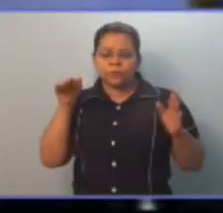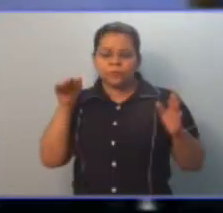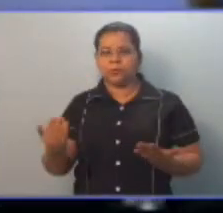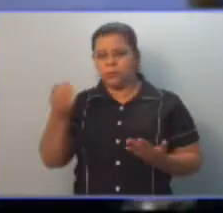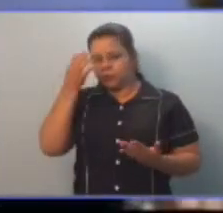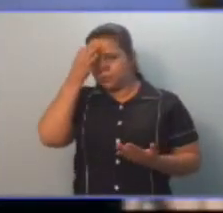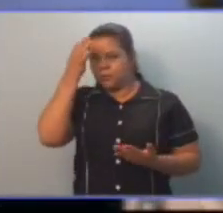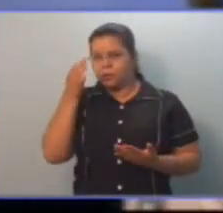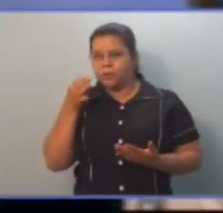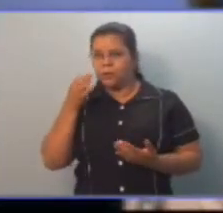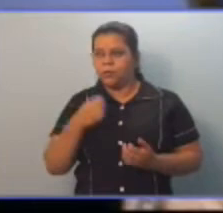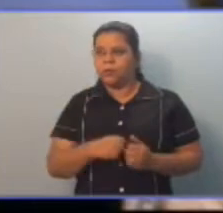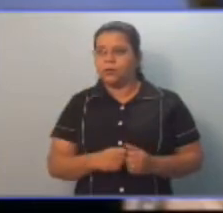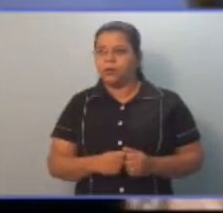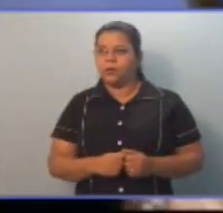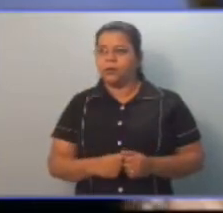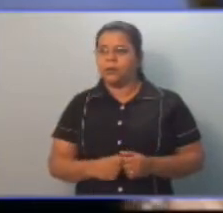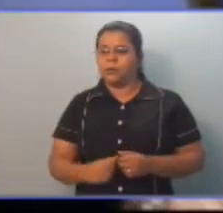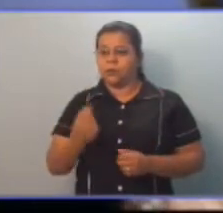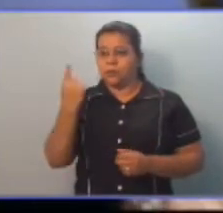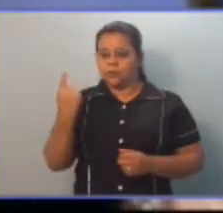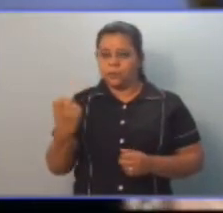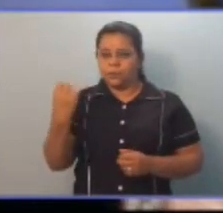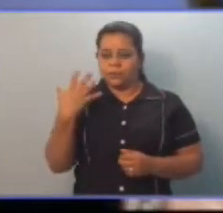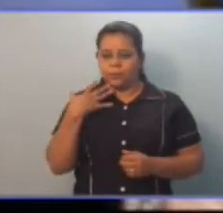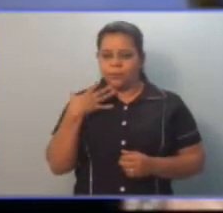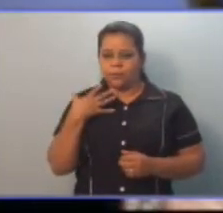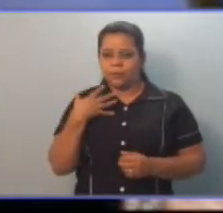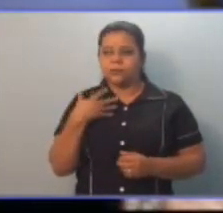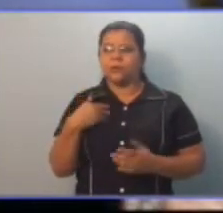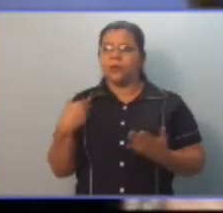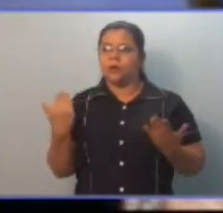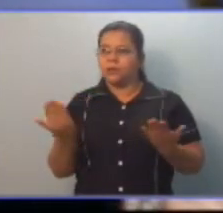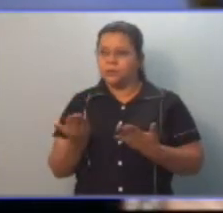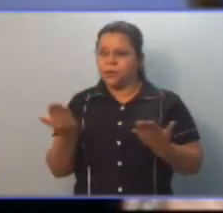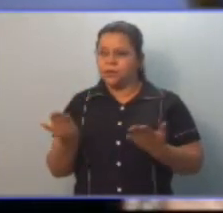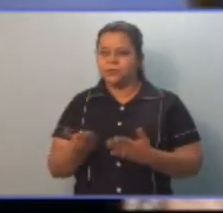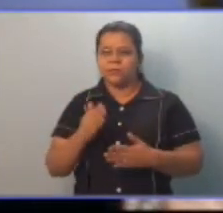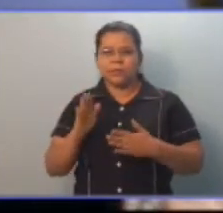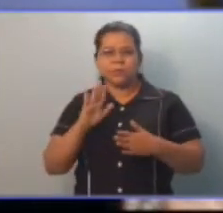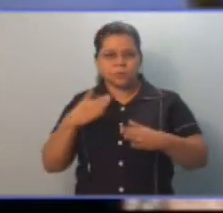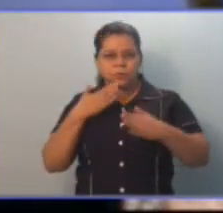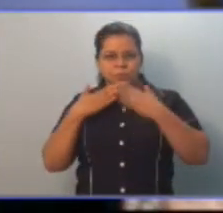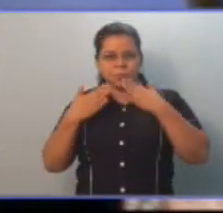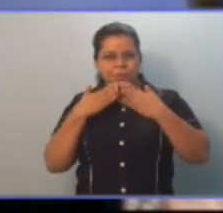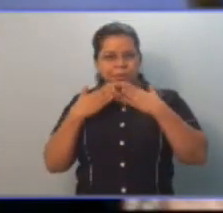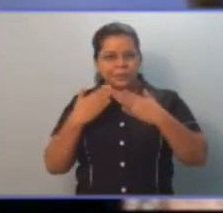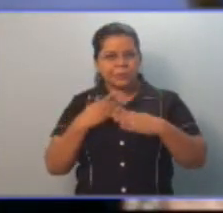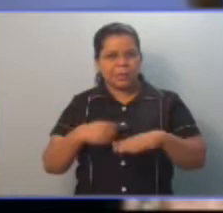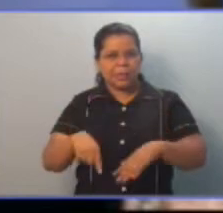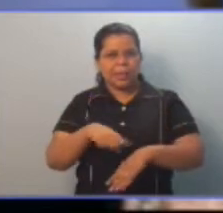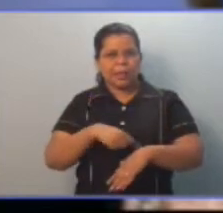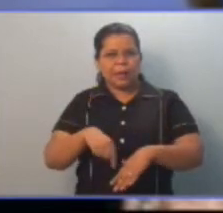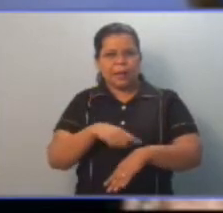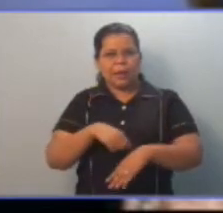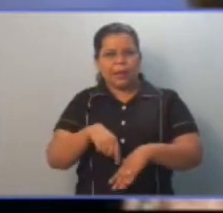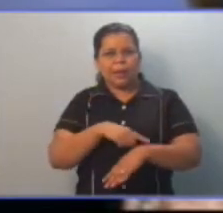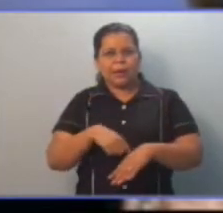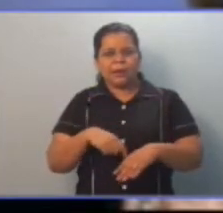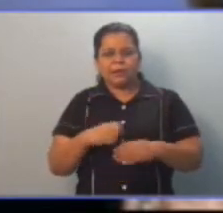la persona que me lo envía de que estaba haciendo muy larga la exposición de la persona